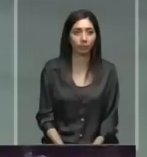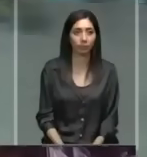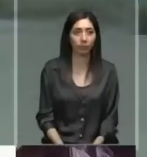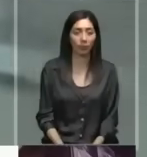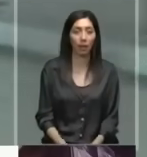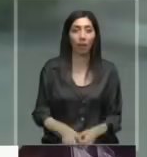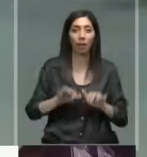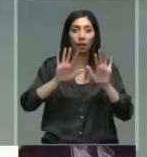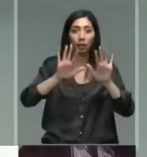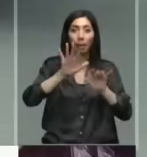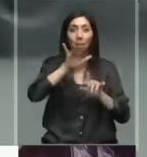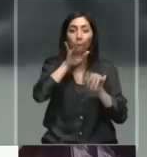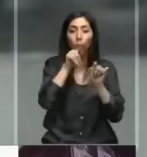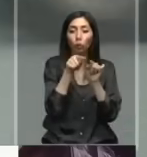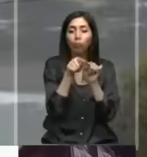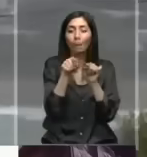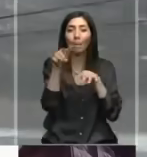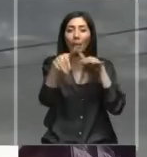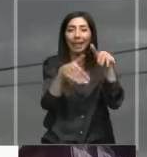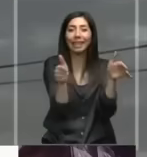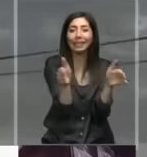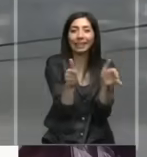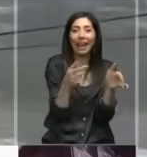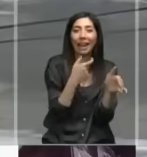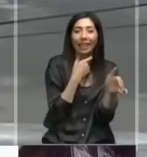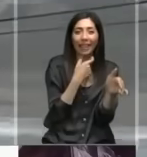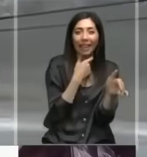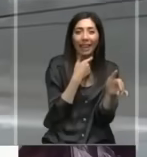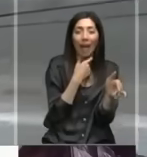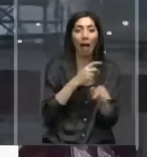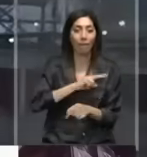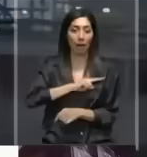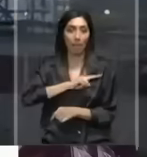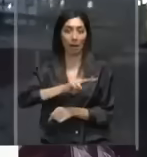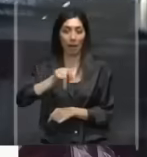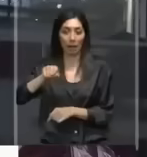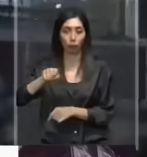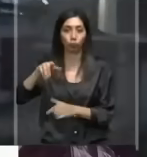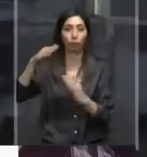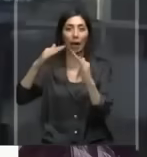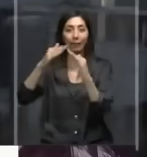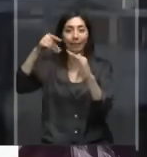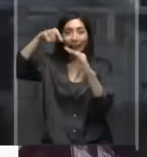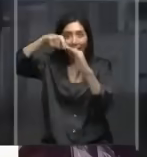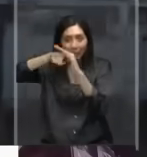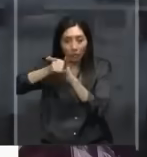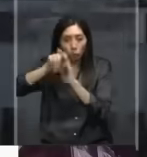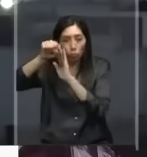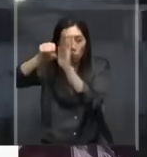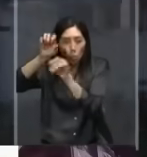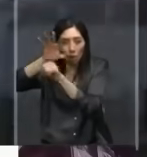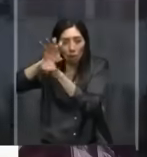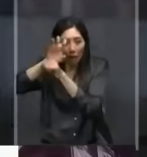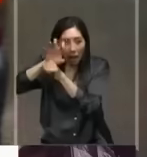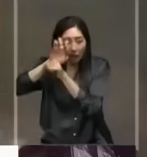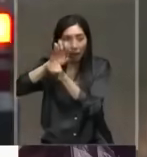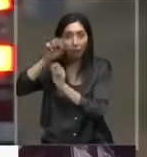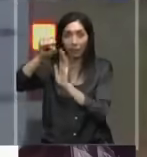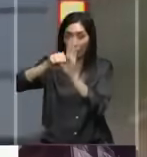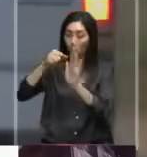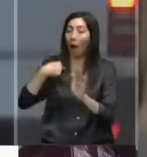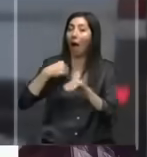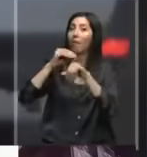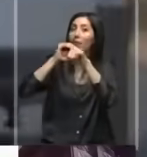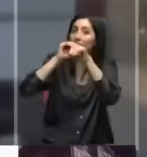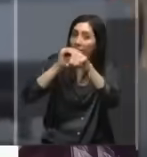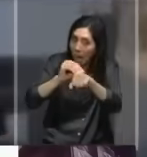A solo 10 minutos de la playa chica de Cartagena, en Valparaíso, dentro de una casa, fue grabado el siguiente registro que, desde ya, advertimos que